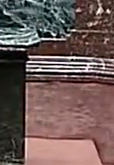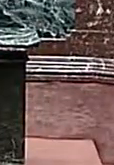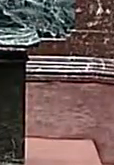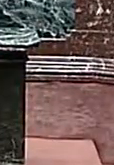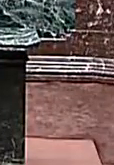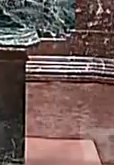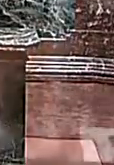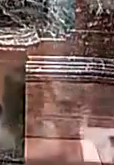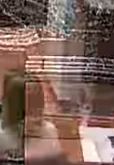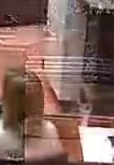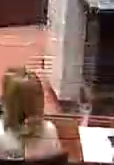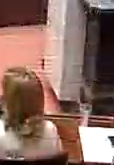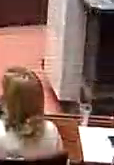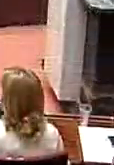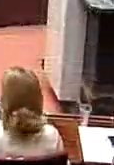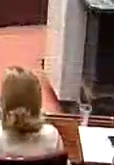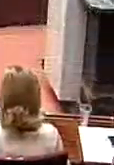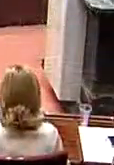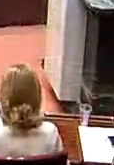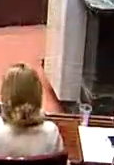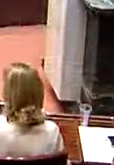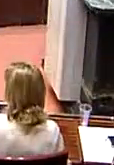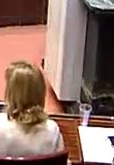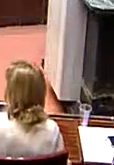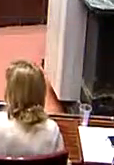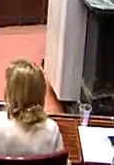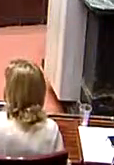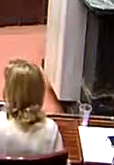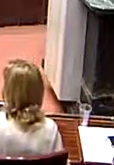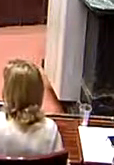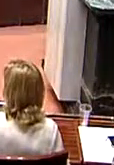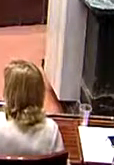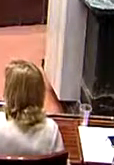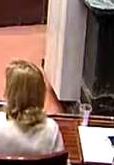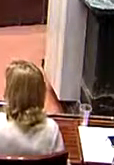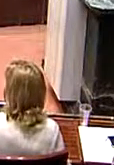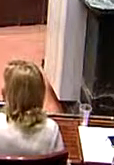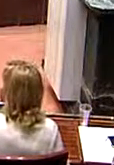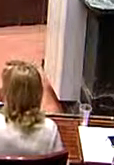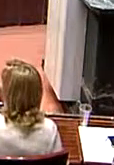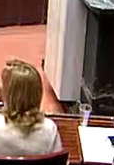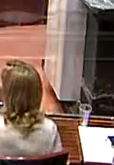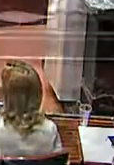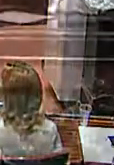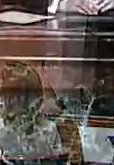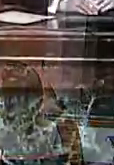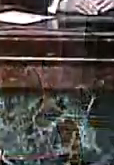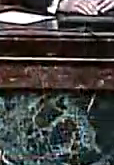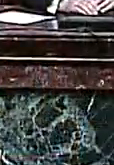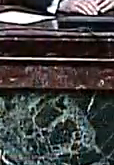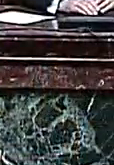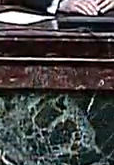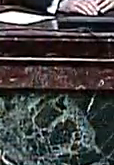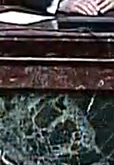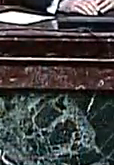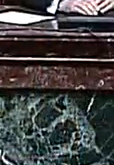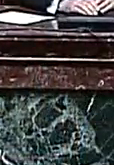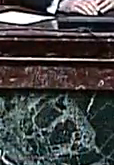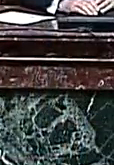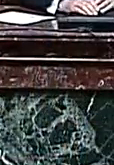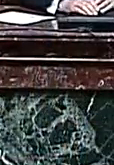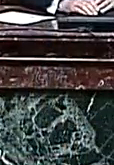debate general de la actuación política del Consejo de Gobierno. Como continuación del debate que